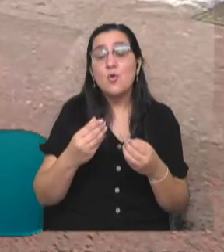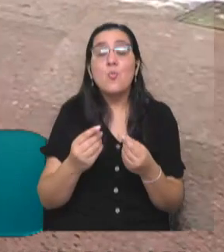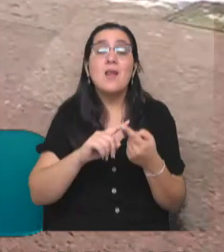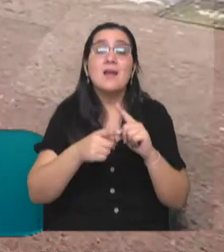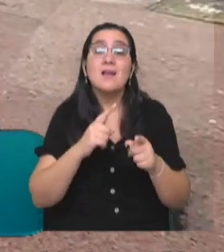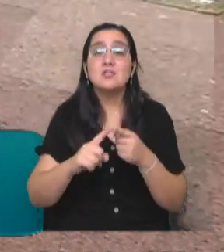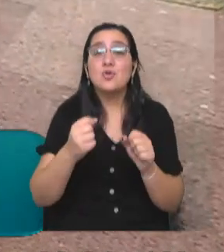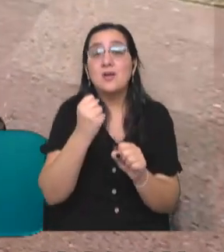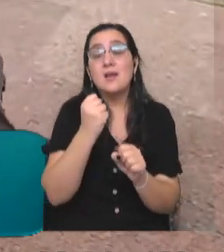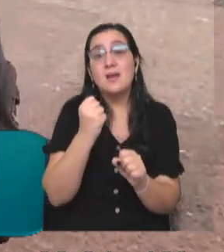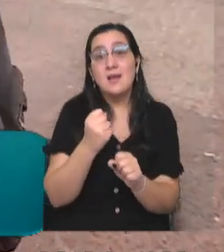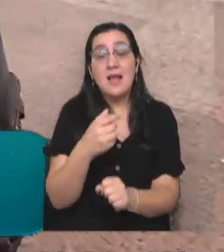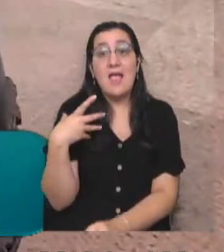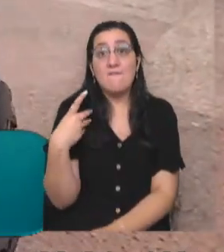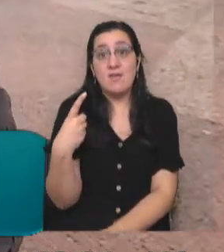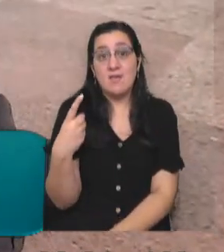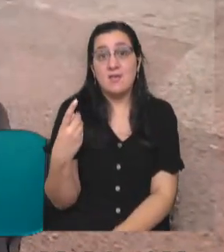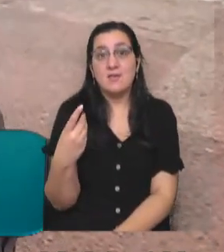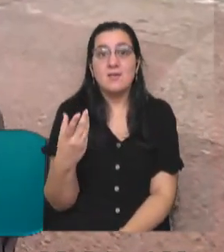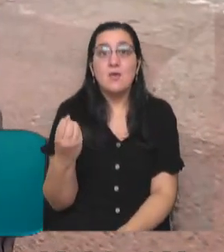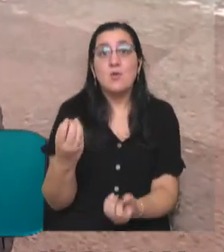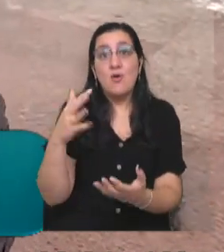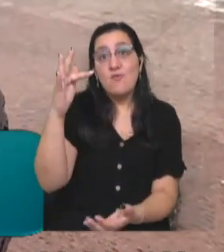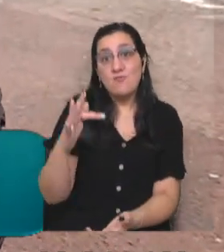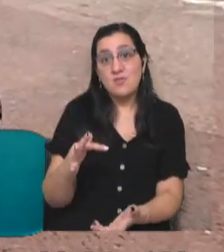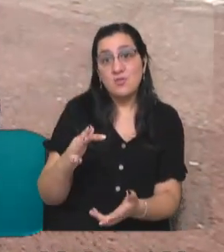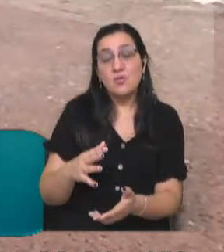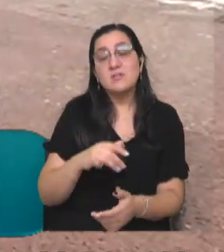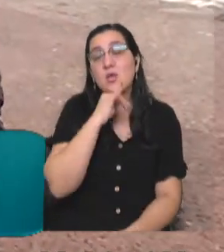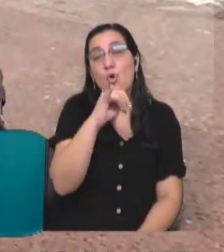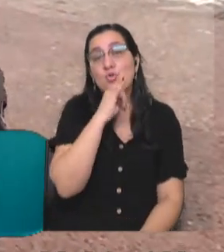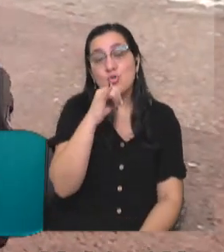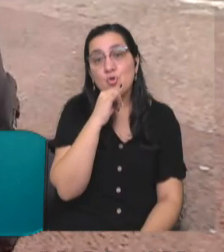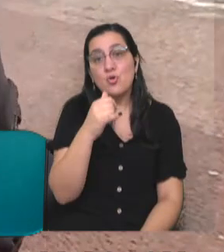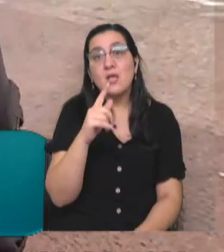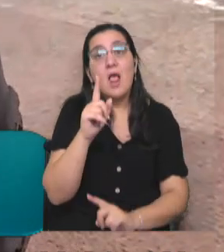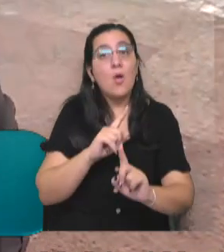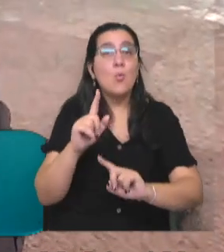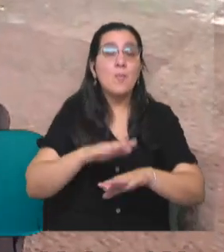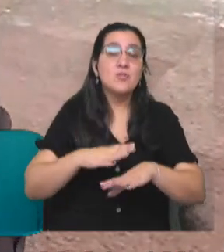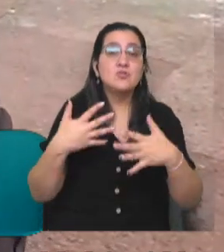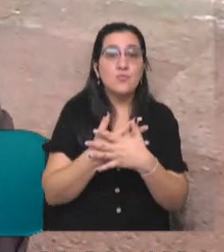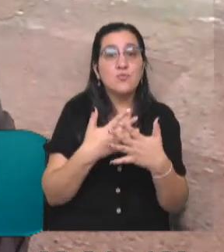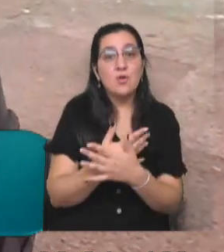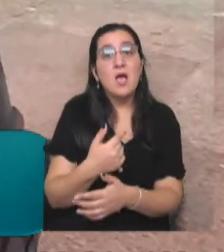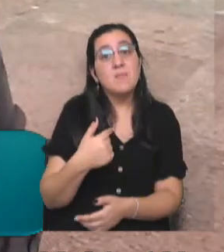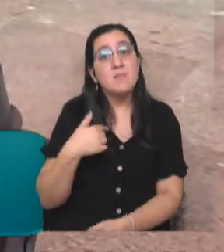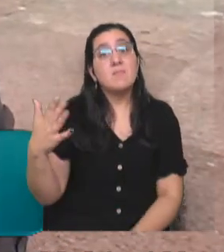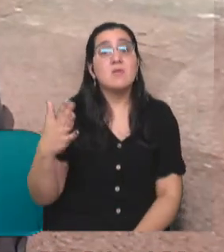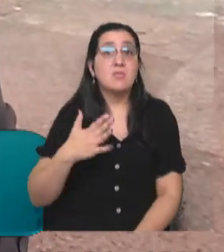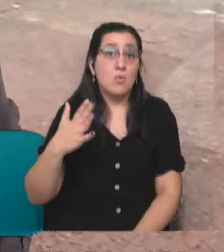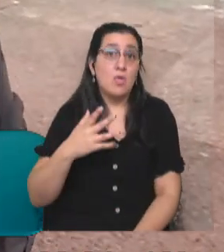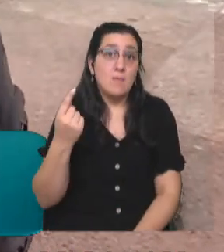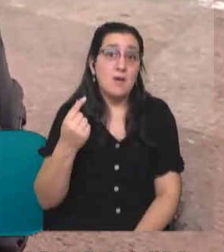relación con el empleador. Viste que, nada, Fito Gali recién hizo un relato de que por ahí la sufrió en algún momento, a mí me quedaron debiendo